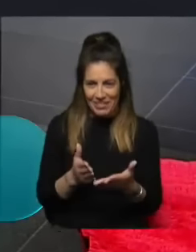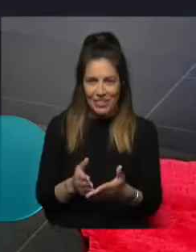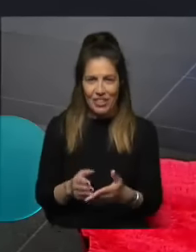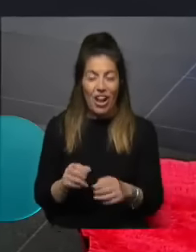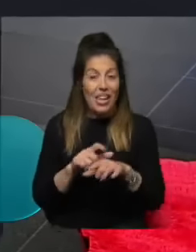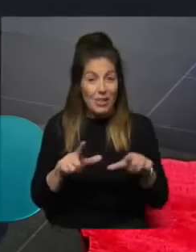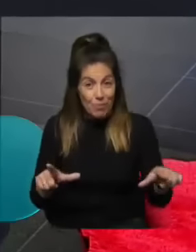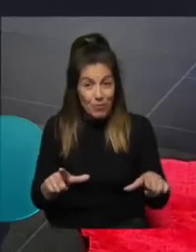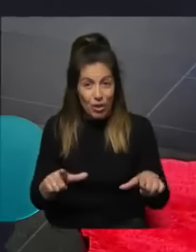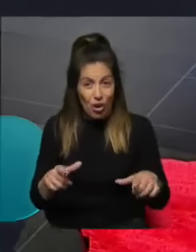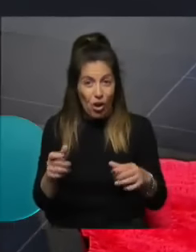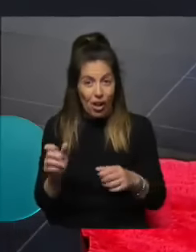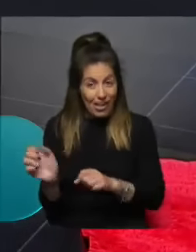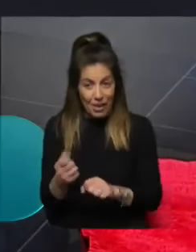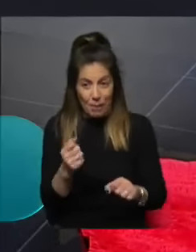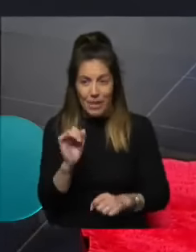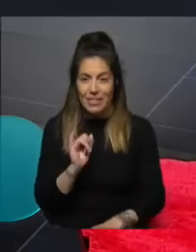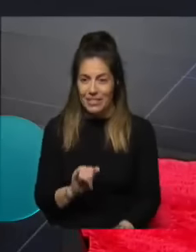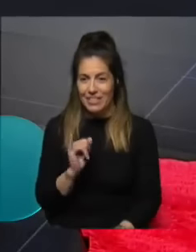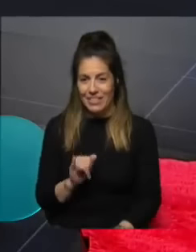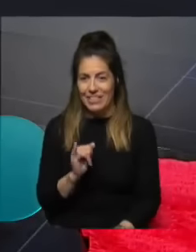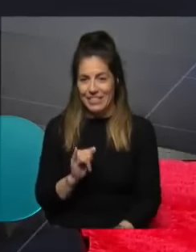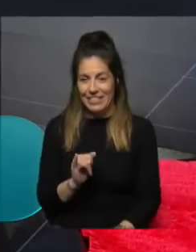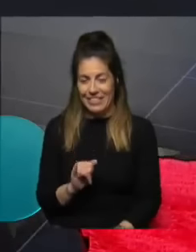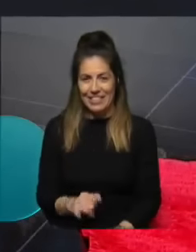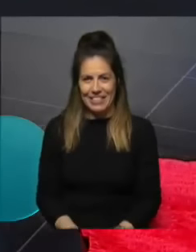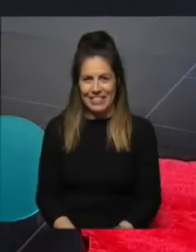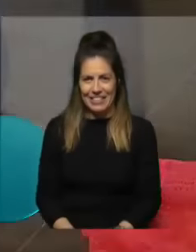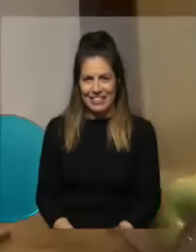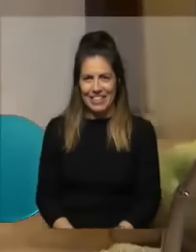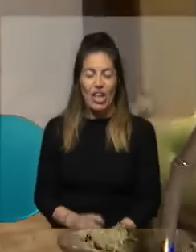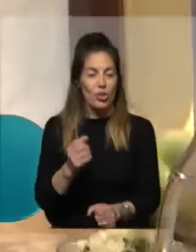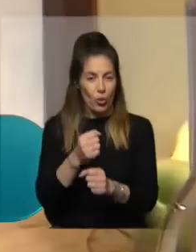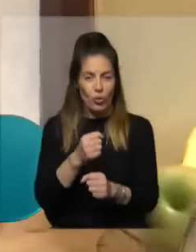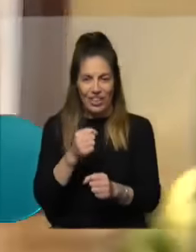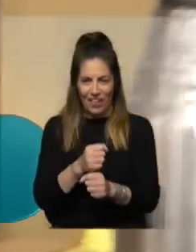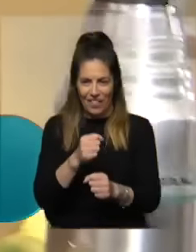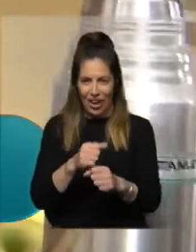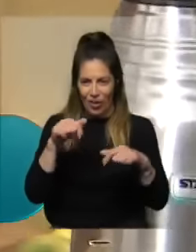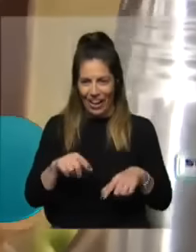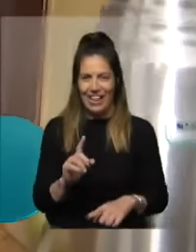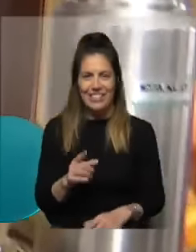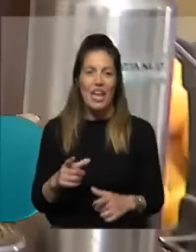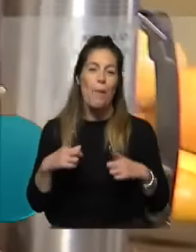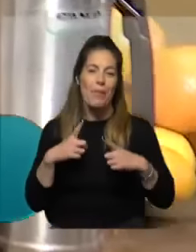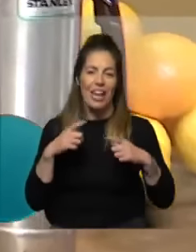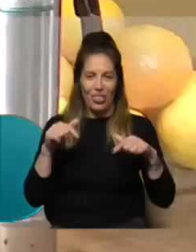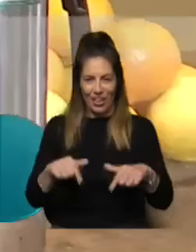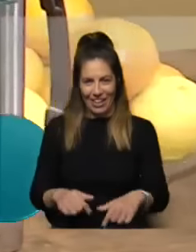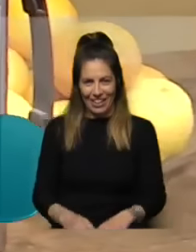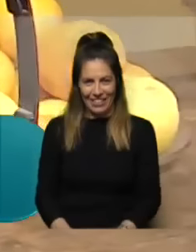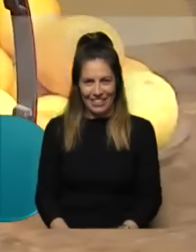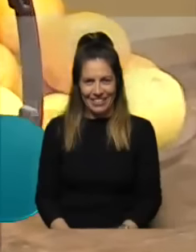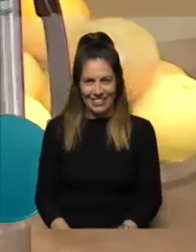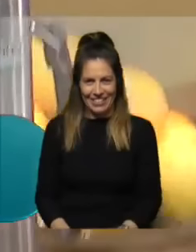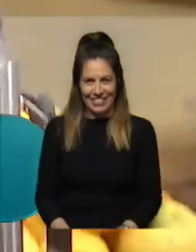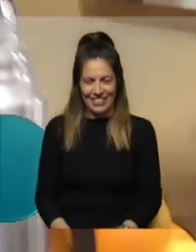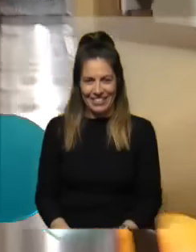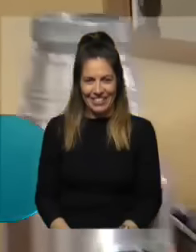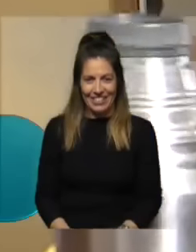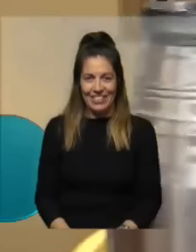vecino para... Limpié. Claro. Hay todo un trabajo atrás, ¿no? Esperando a la gente. Abrir la puerta a los placares y cae todo. ¿La cocina